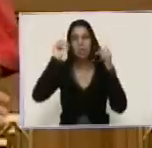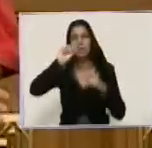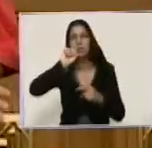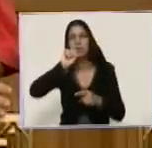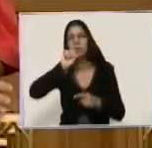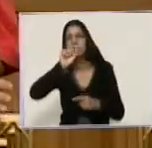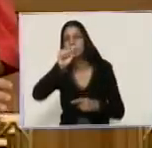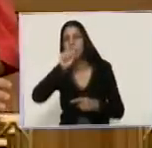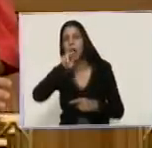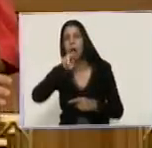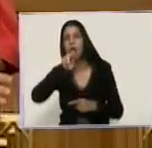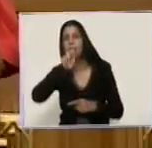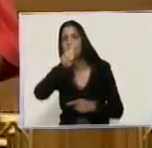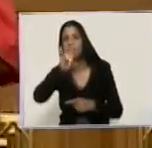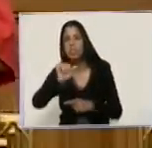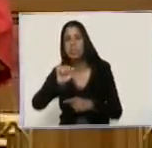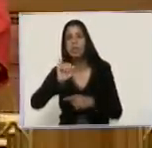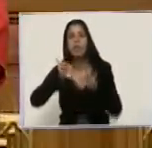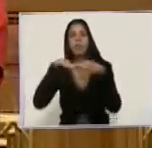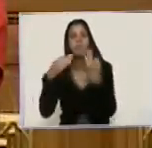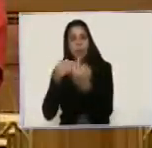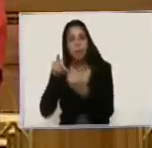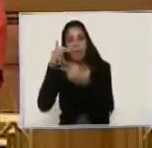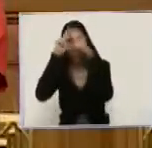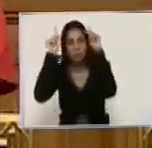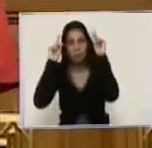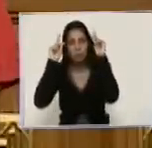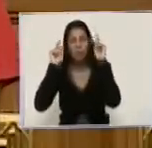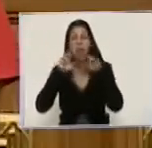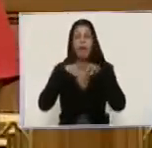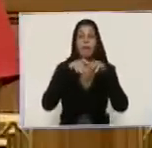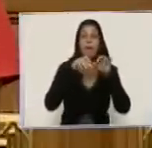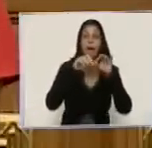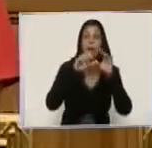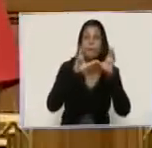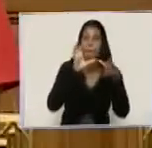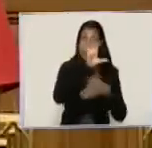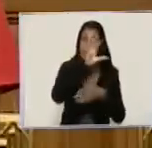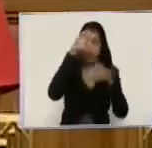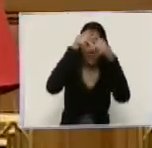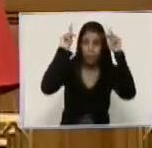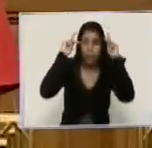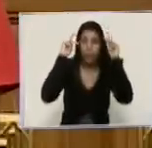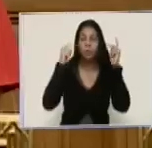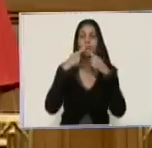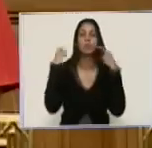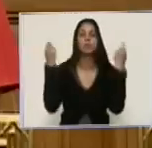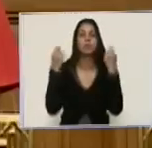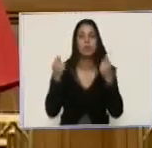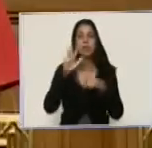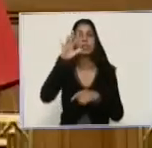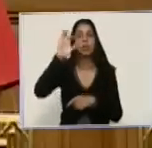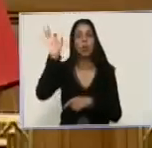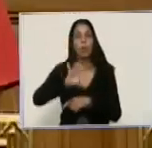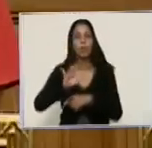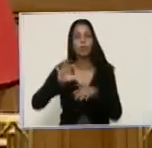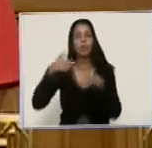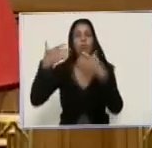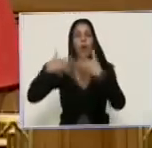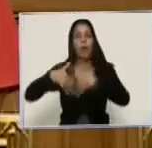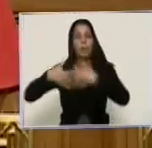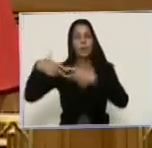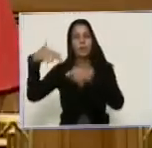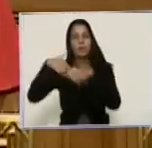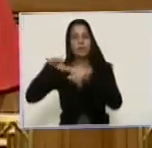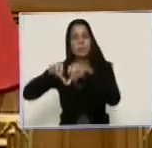Saud. Entonces, una vez que Arabia Saudita comunica que va a privatizar el 5% de Saudi Aramco,